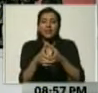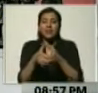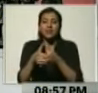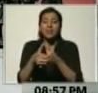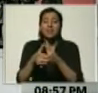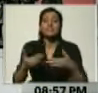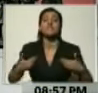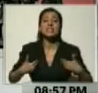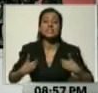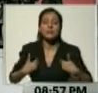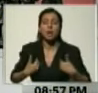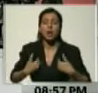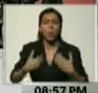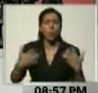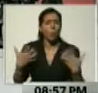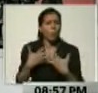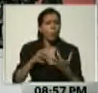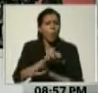aquí.